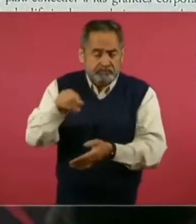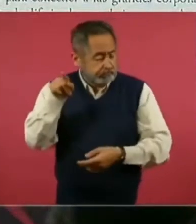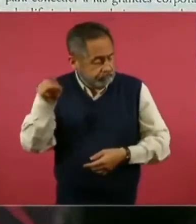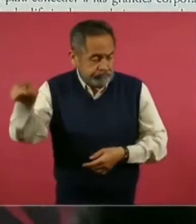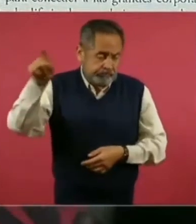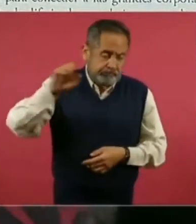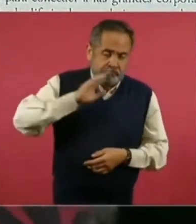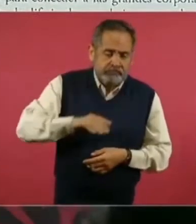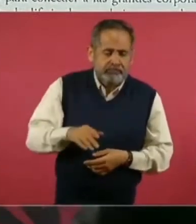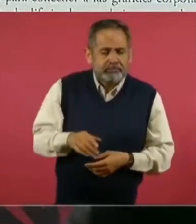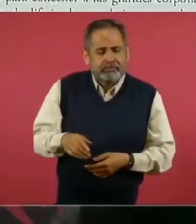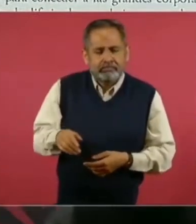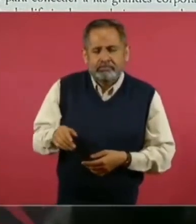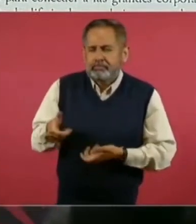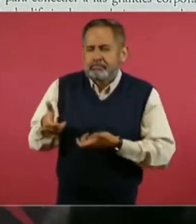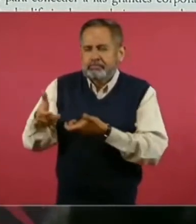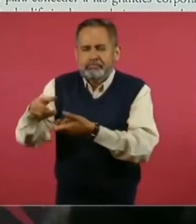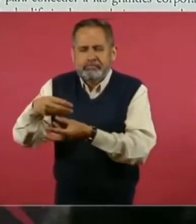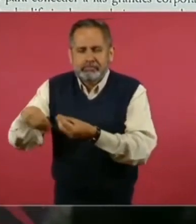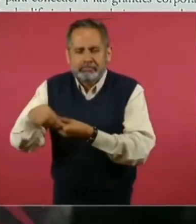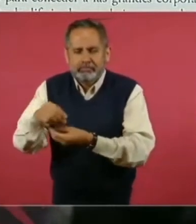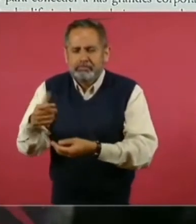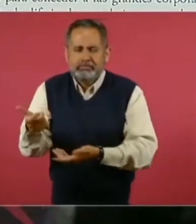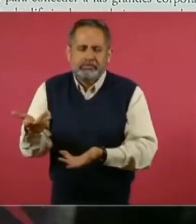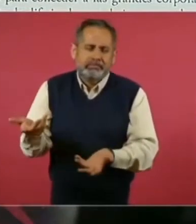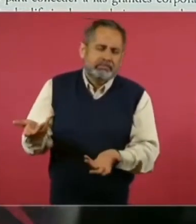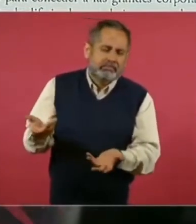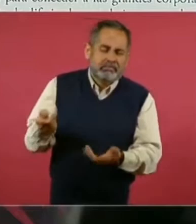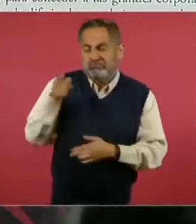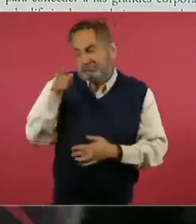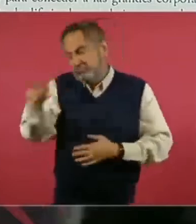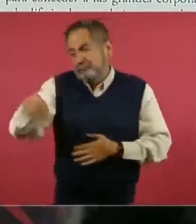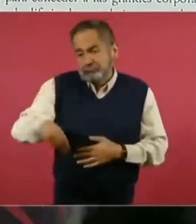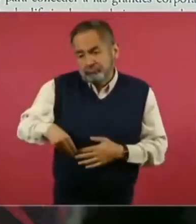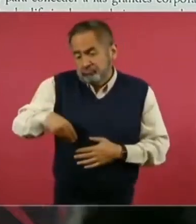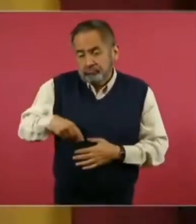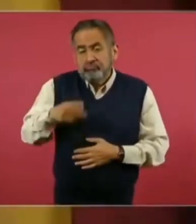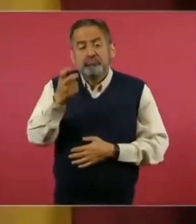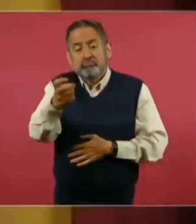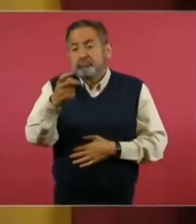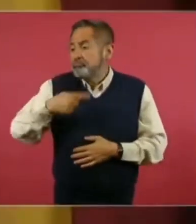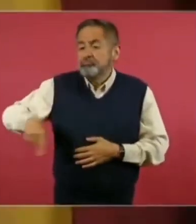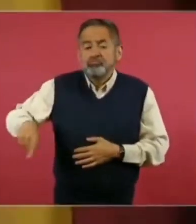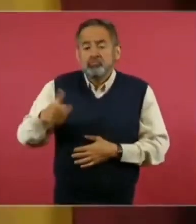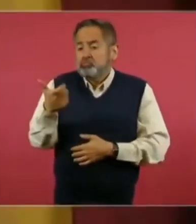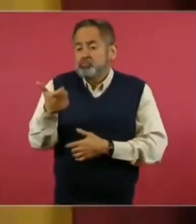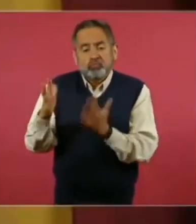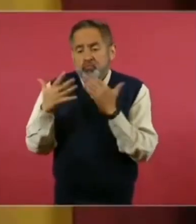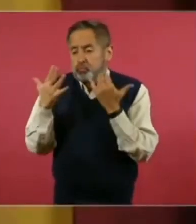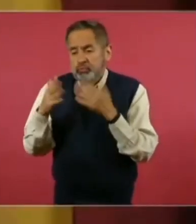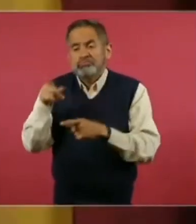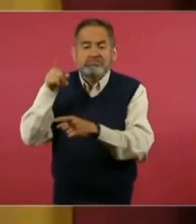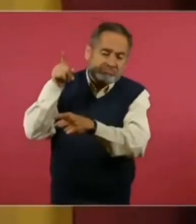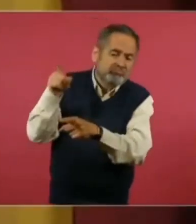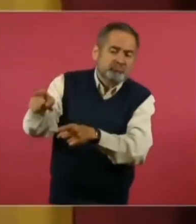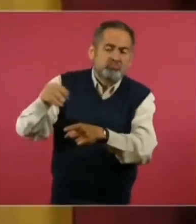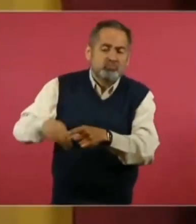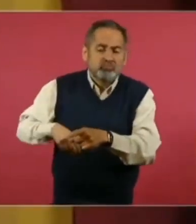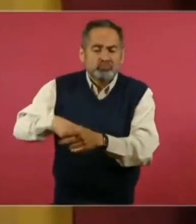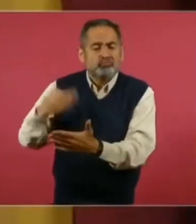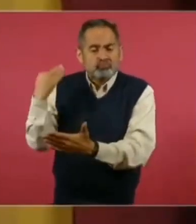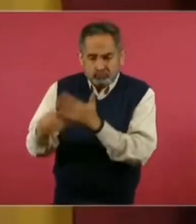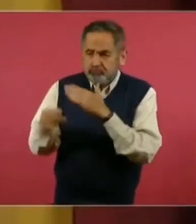de que no se lograran